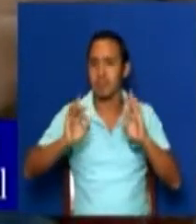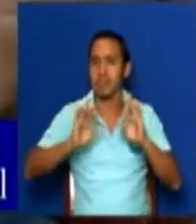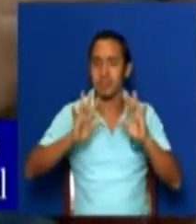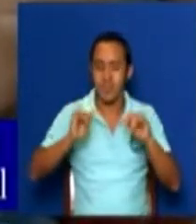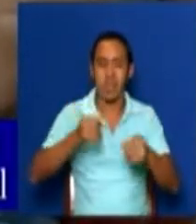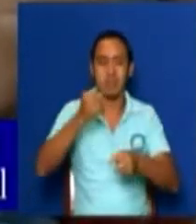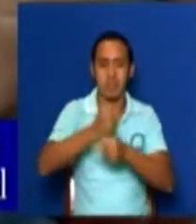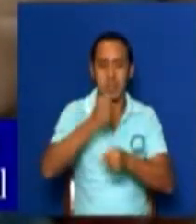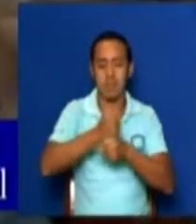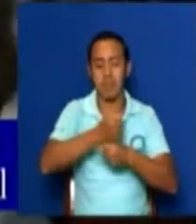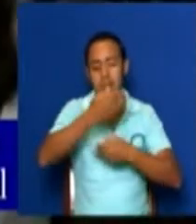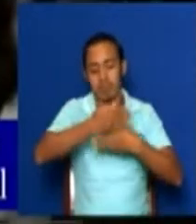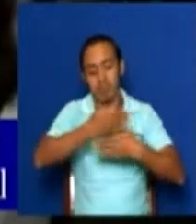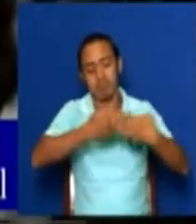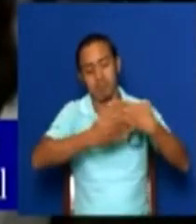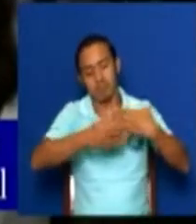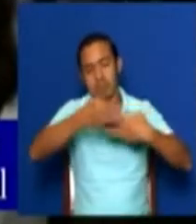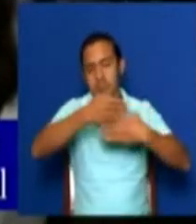venido construyendo.